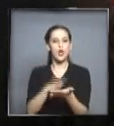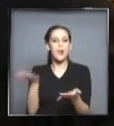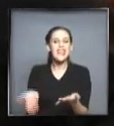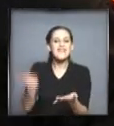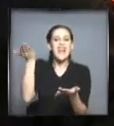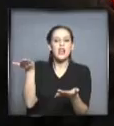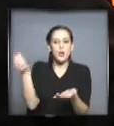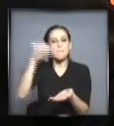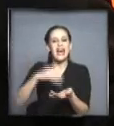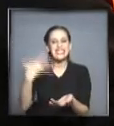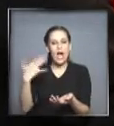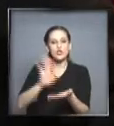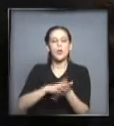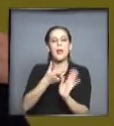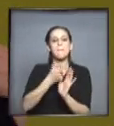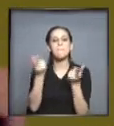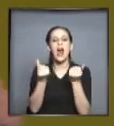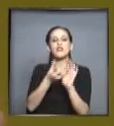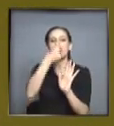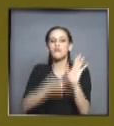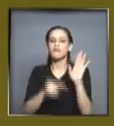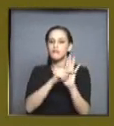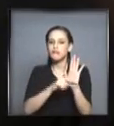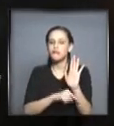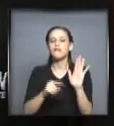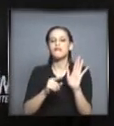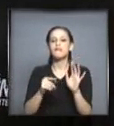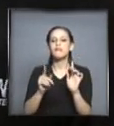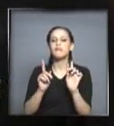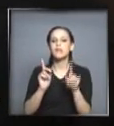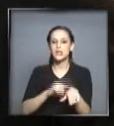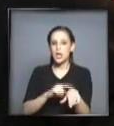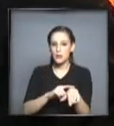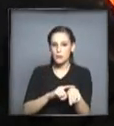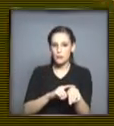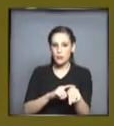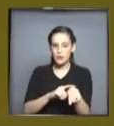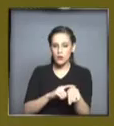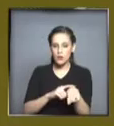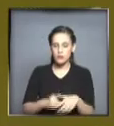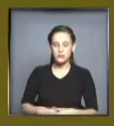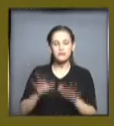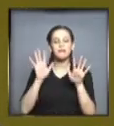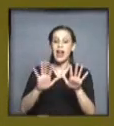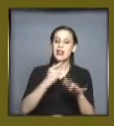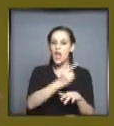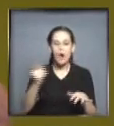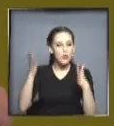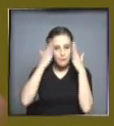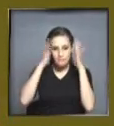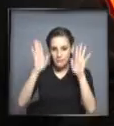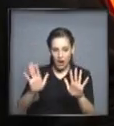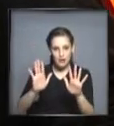el índice de precios generalizado y mantenido en el tiempo. Nosotros hicimos acá un... Mochoni Becker, hablen de uno, hablen de uno, hablen de uno. Estaba hablando